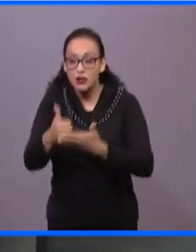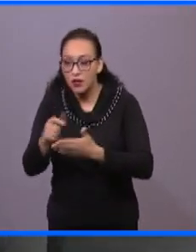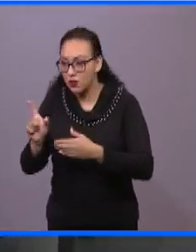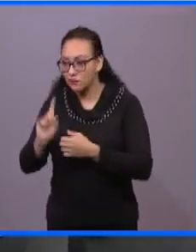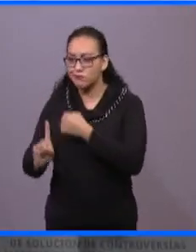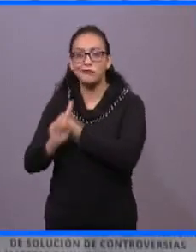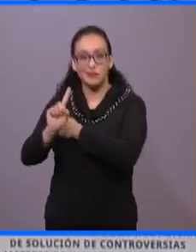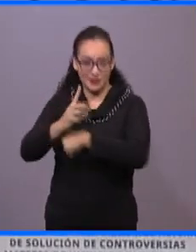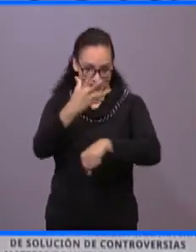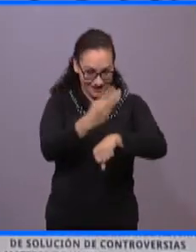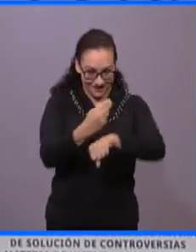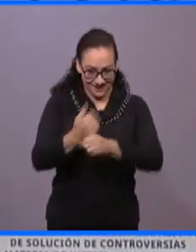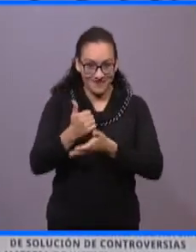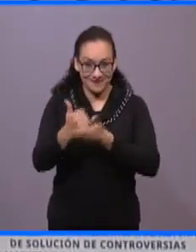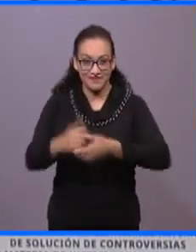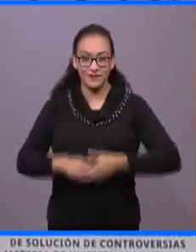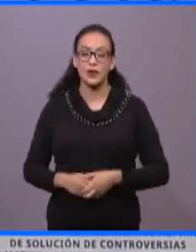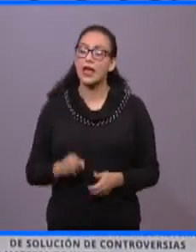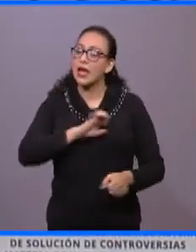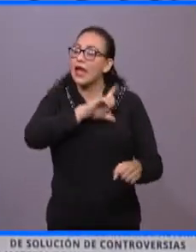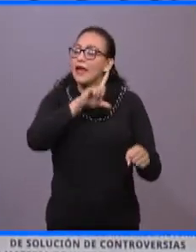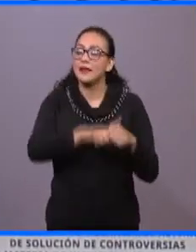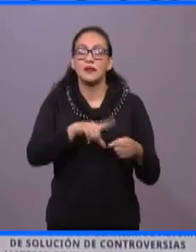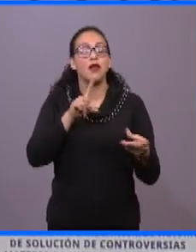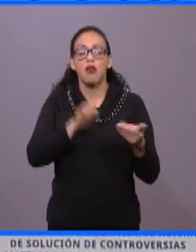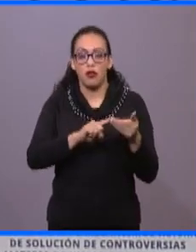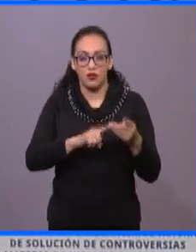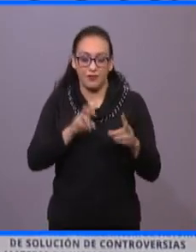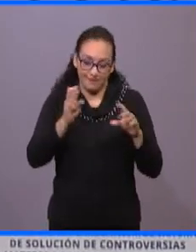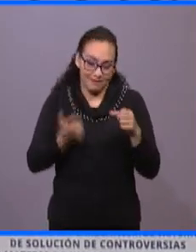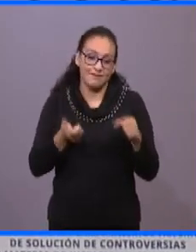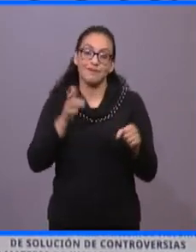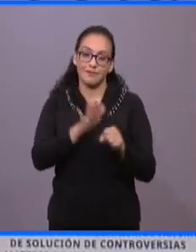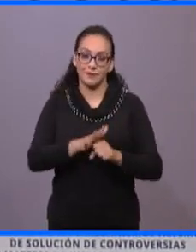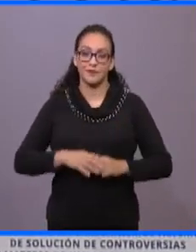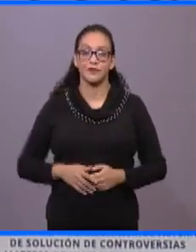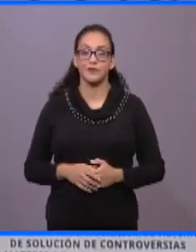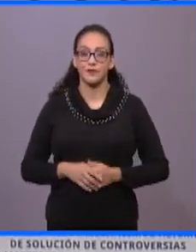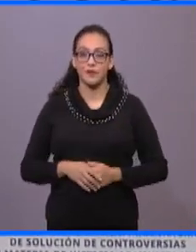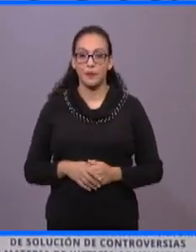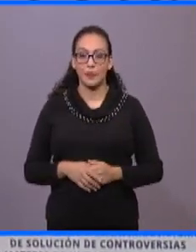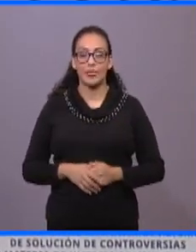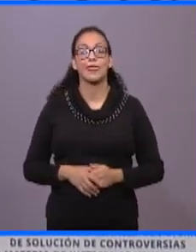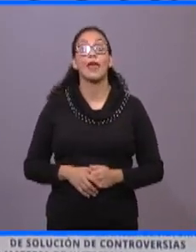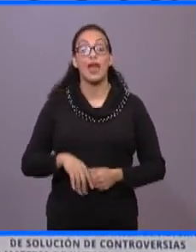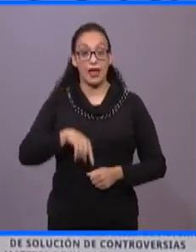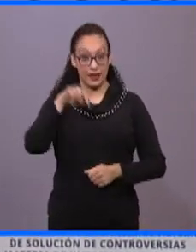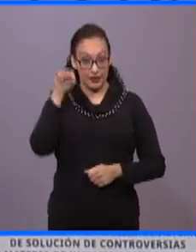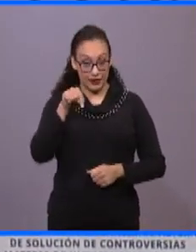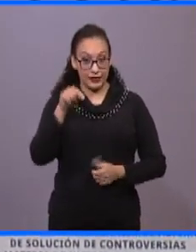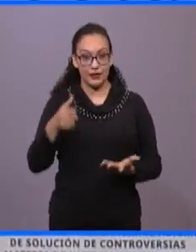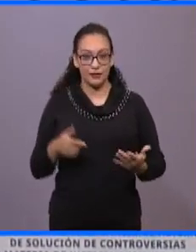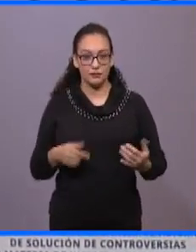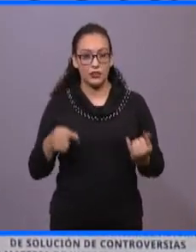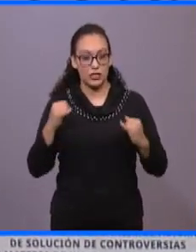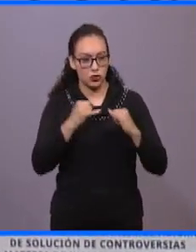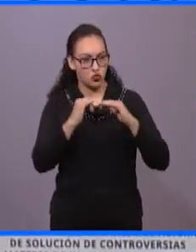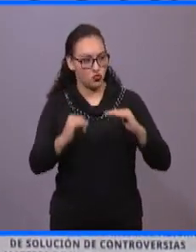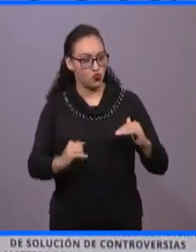de conflictos, particularmente en la esfera administrativa. En este acto de instalación